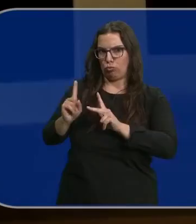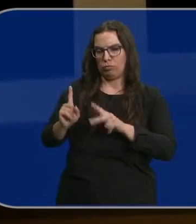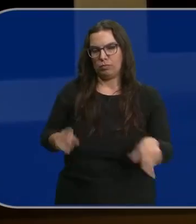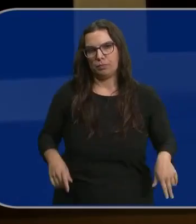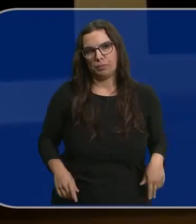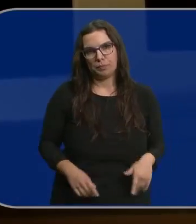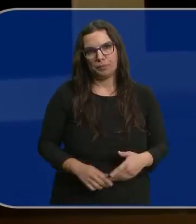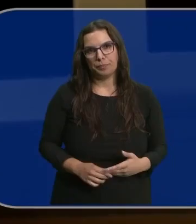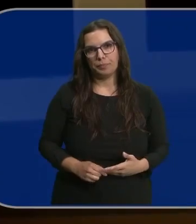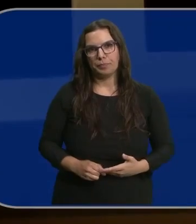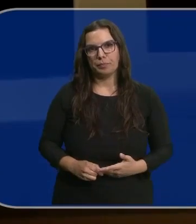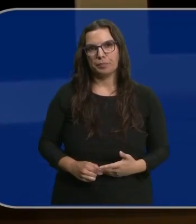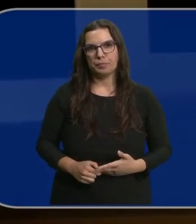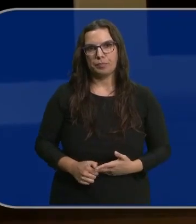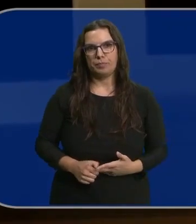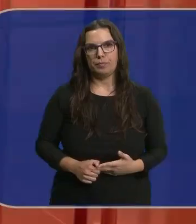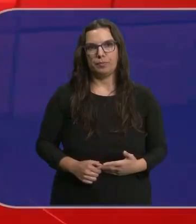asiento.